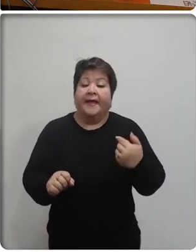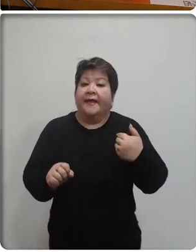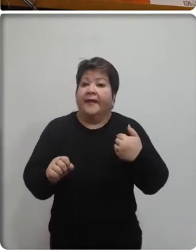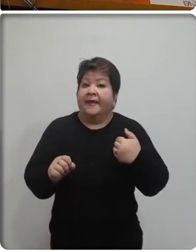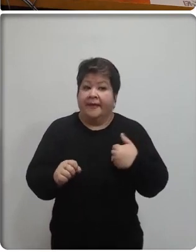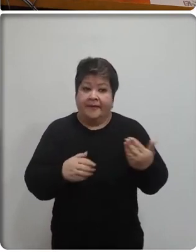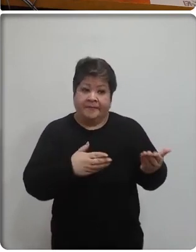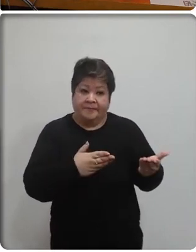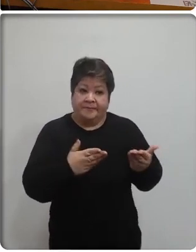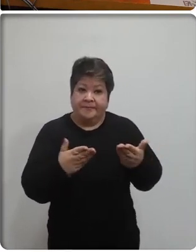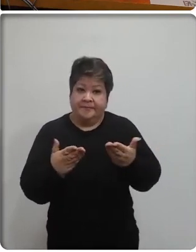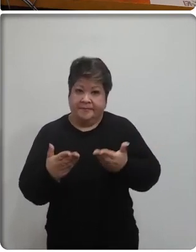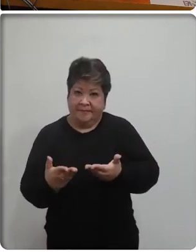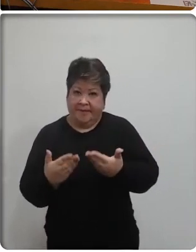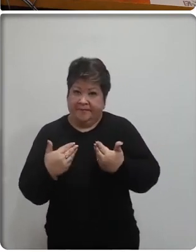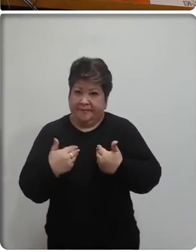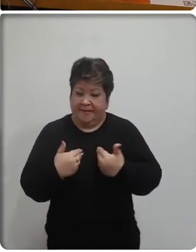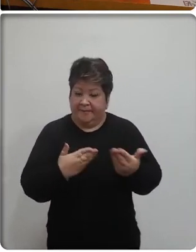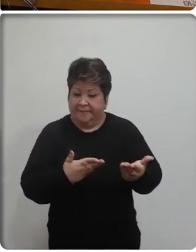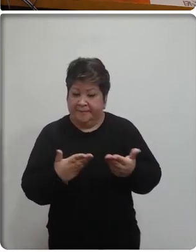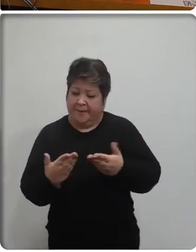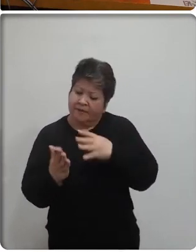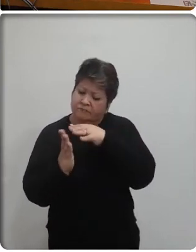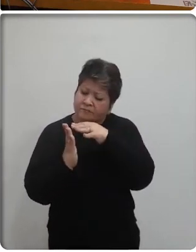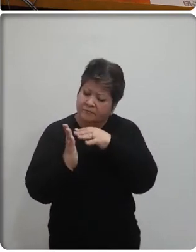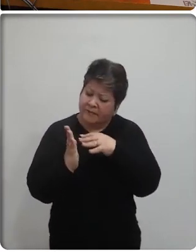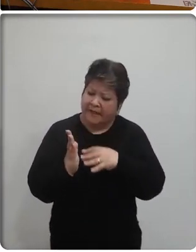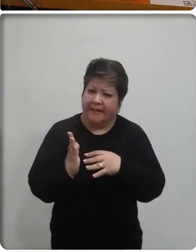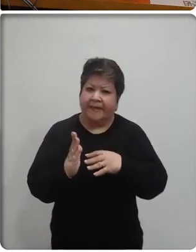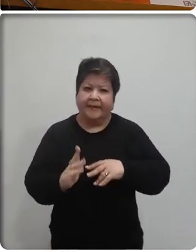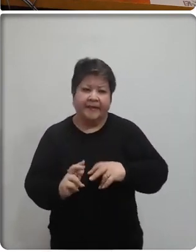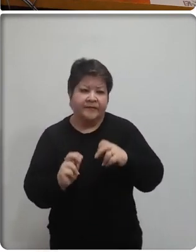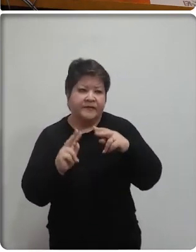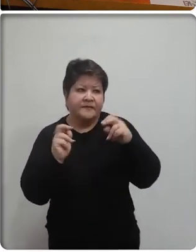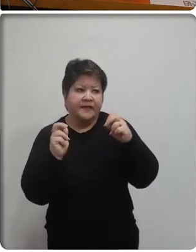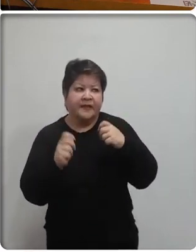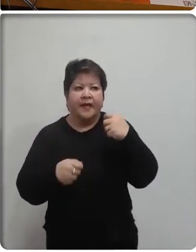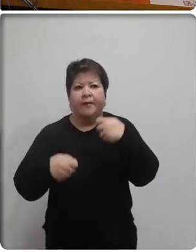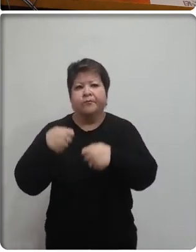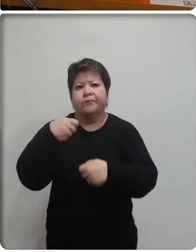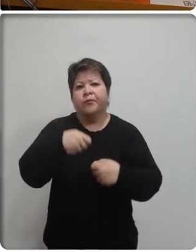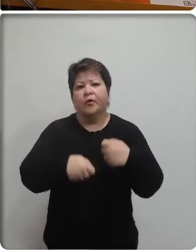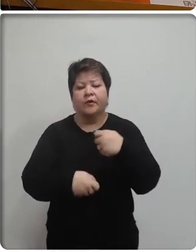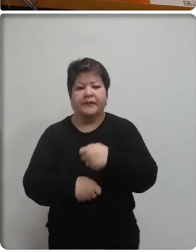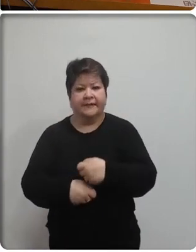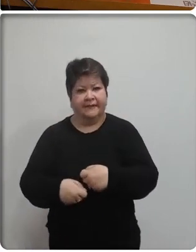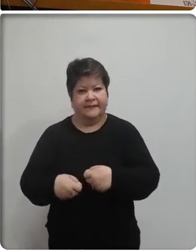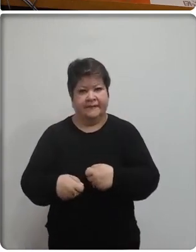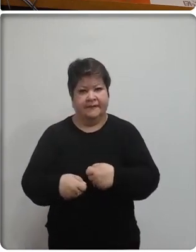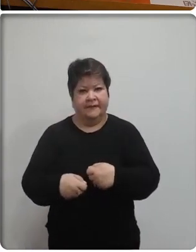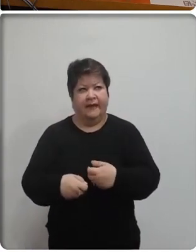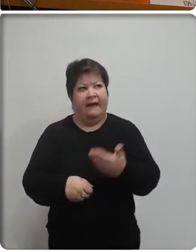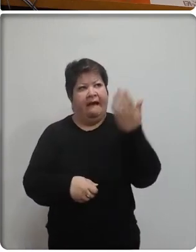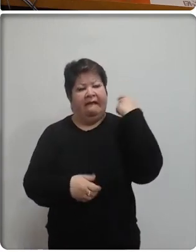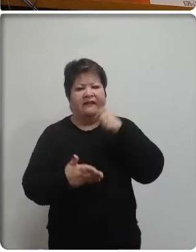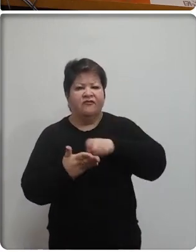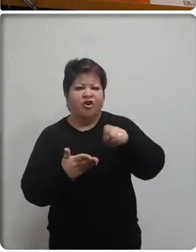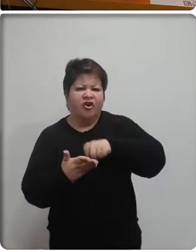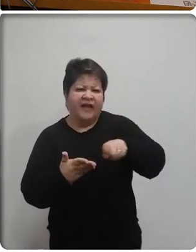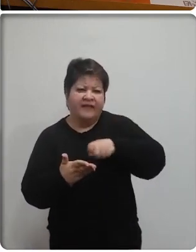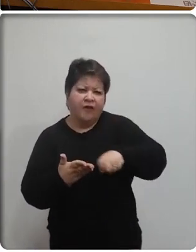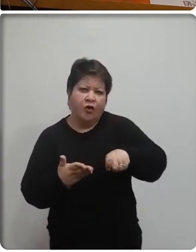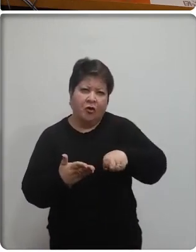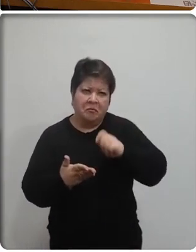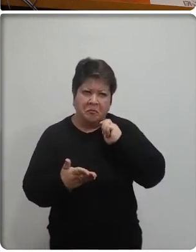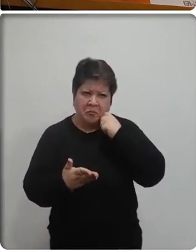manera dar lectura, revisar y hacer algunos aportes en lo que de alguna manera era un borrador muy